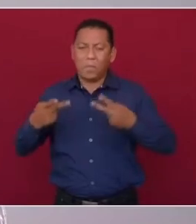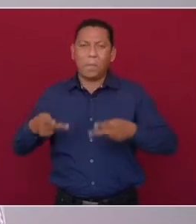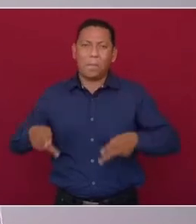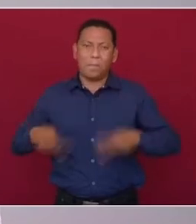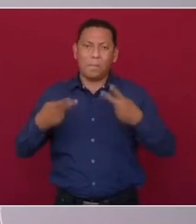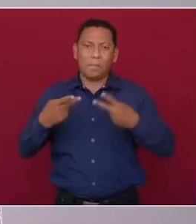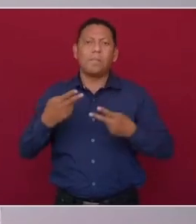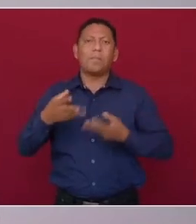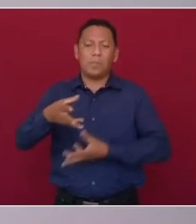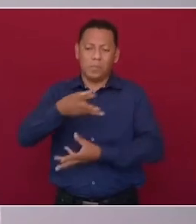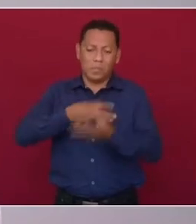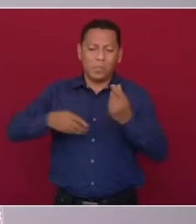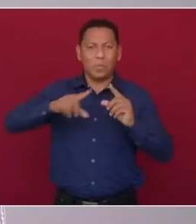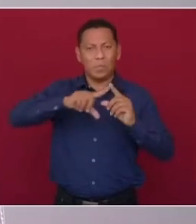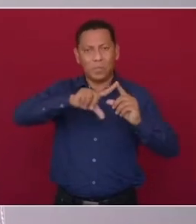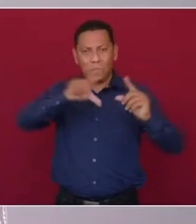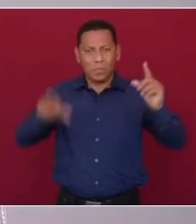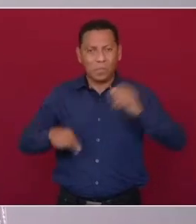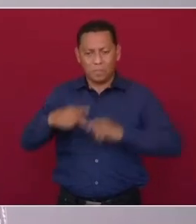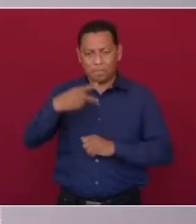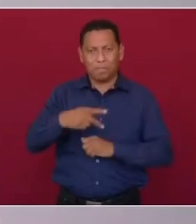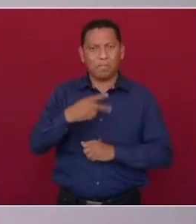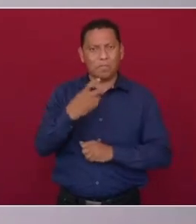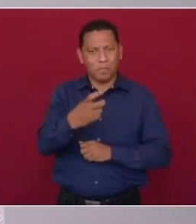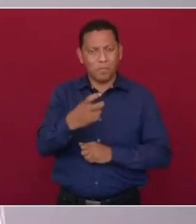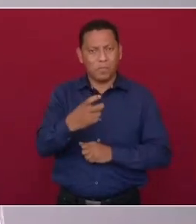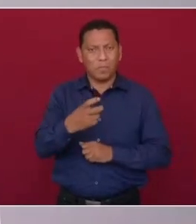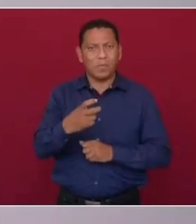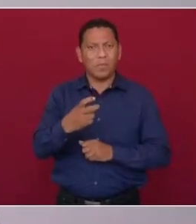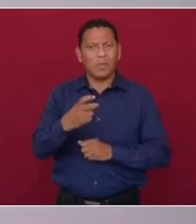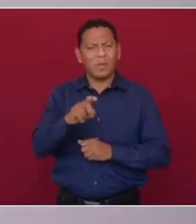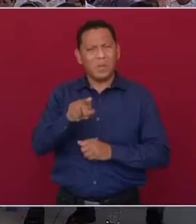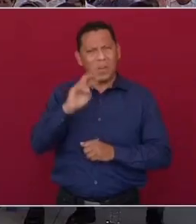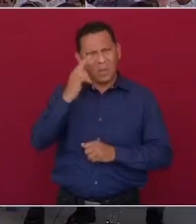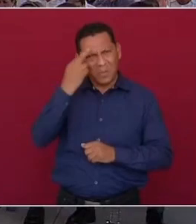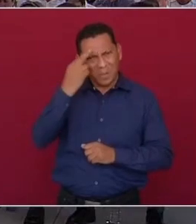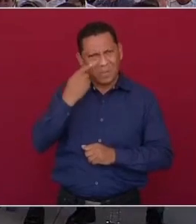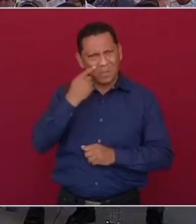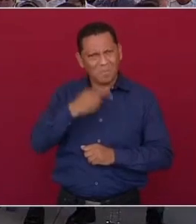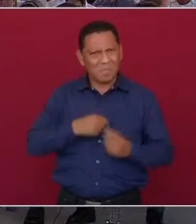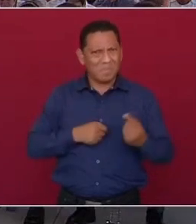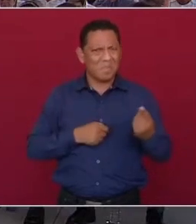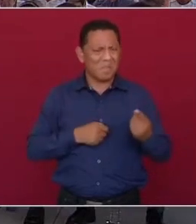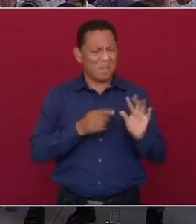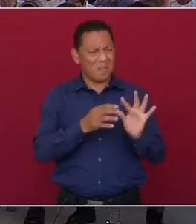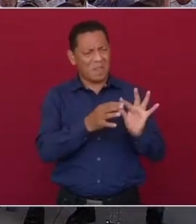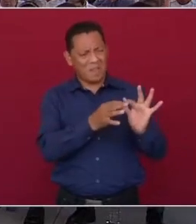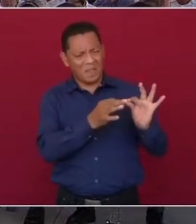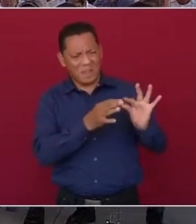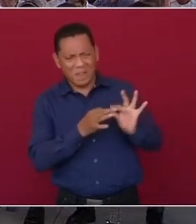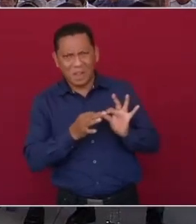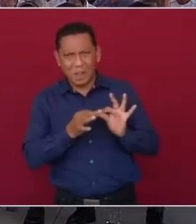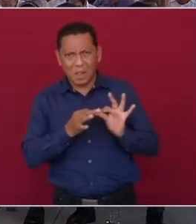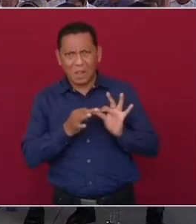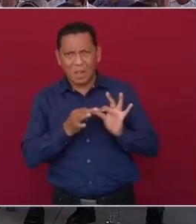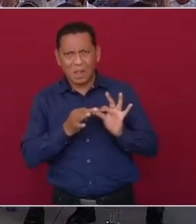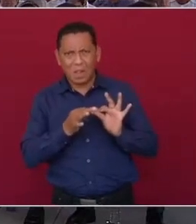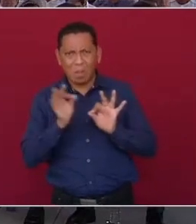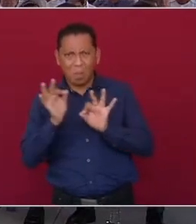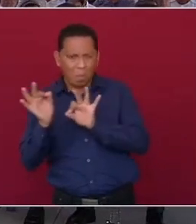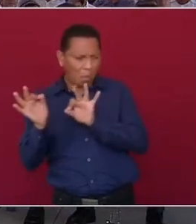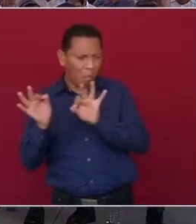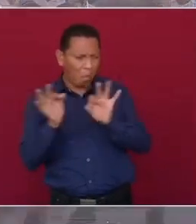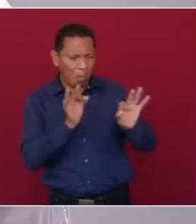En otras palabras, no hicimos caso al canto de las sirenas, las